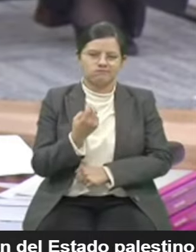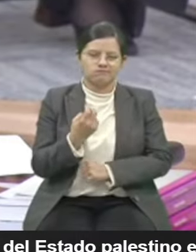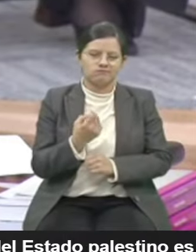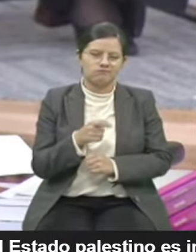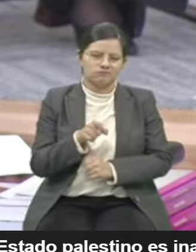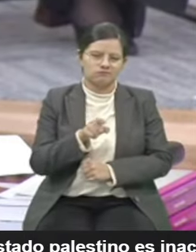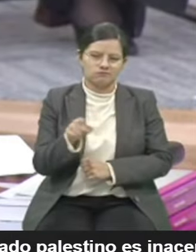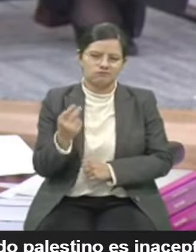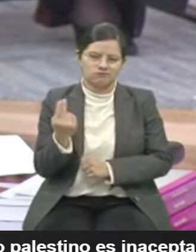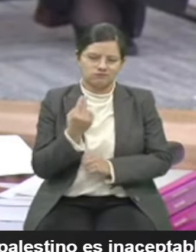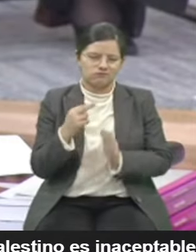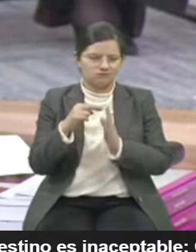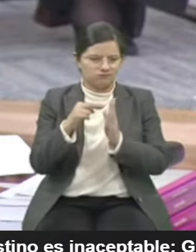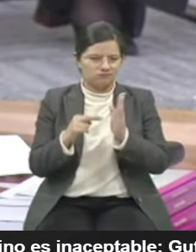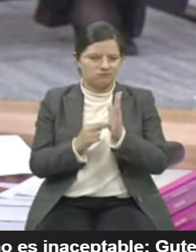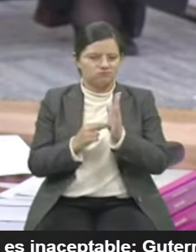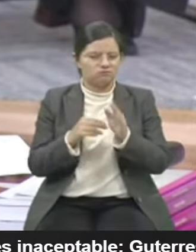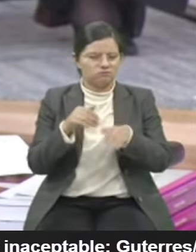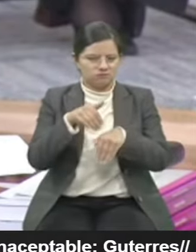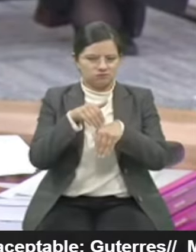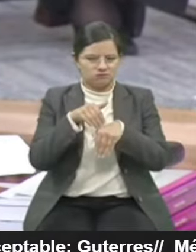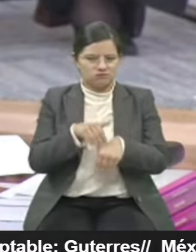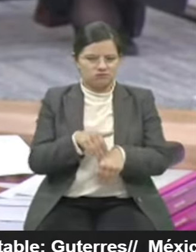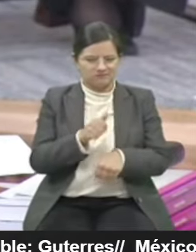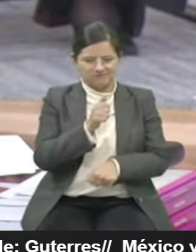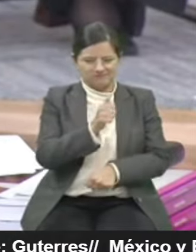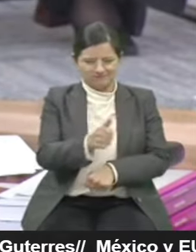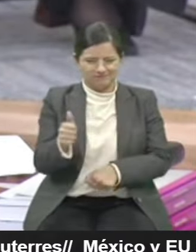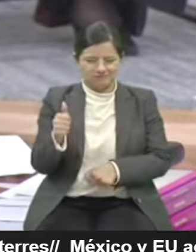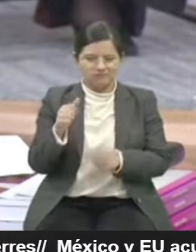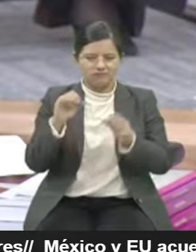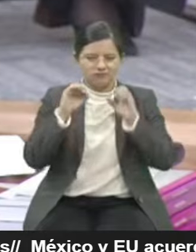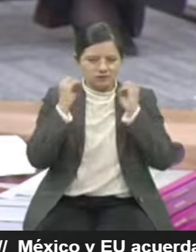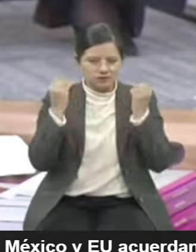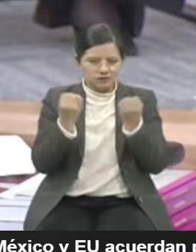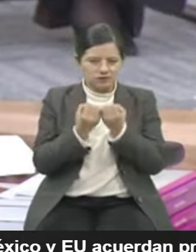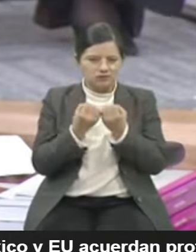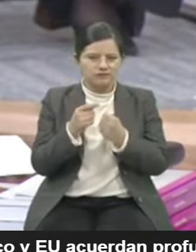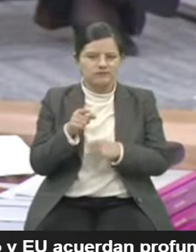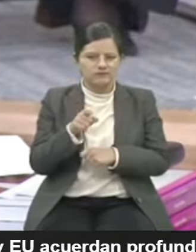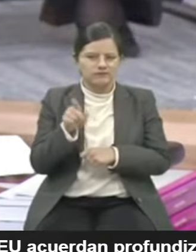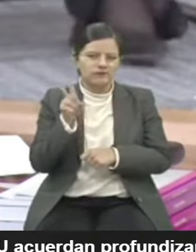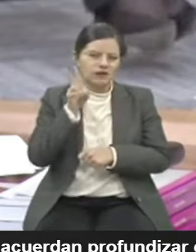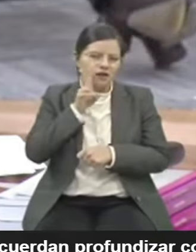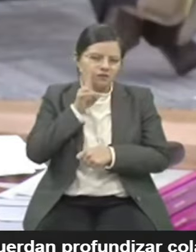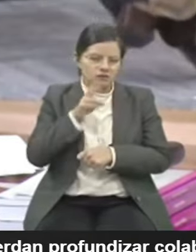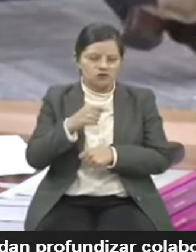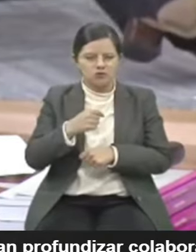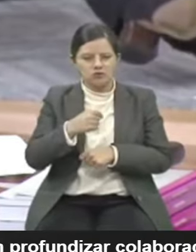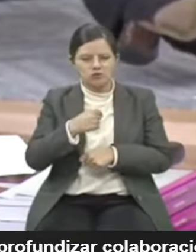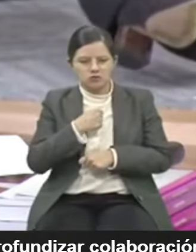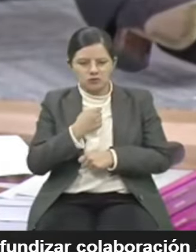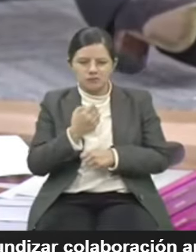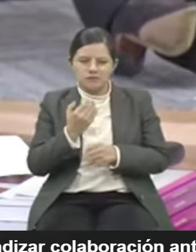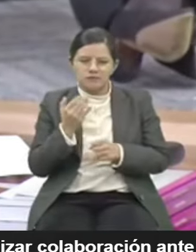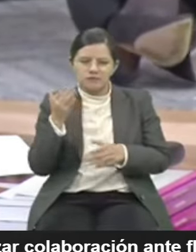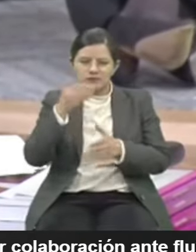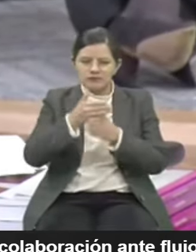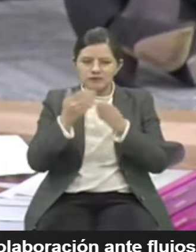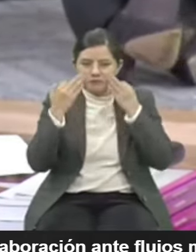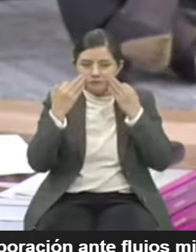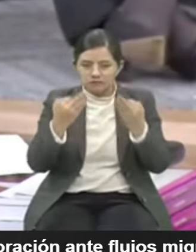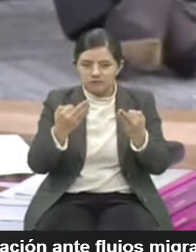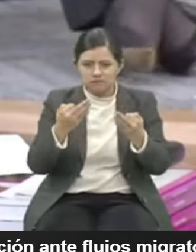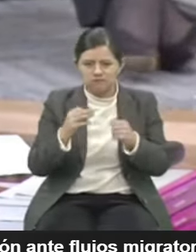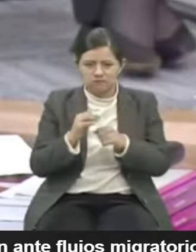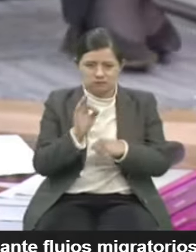Cuáles son los rubros que tienen que tener y bueno cada una de estas organizaciones verá si es conveniente para la observación que